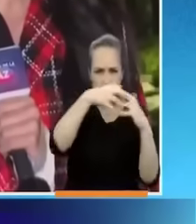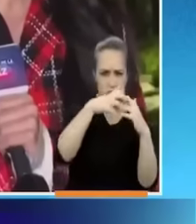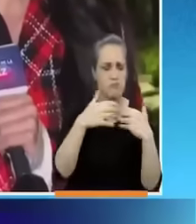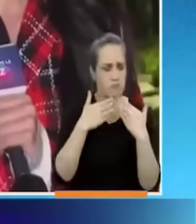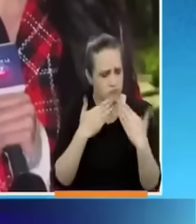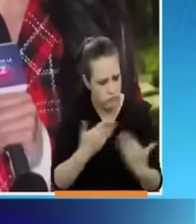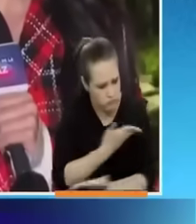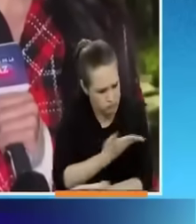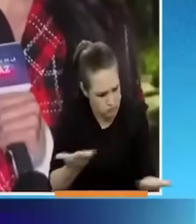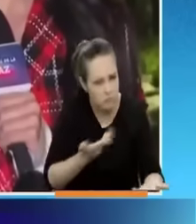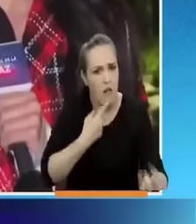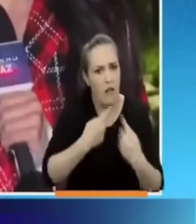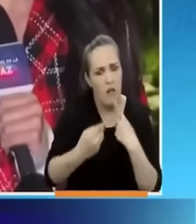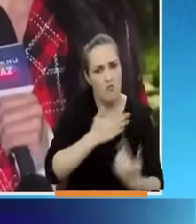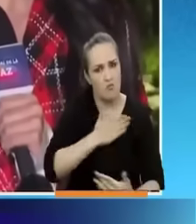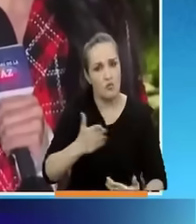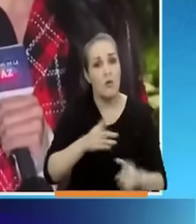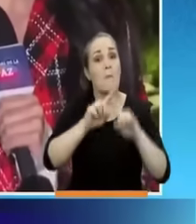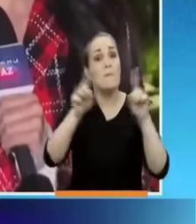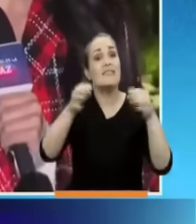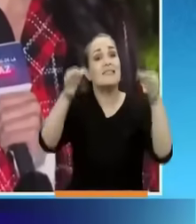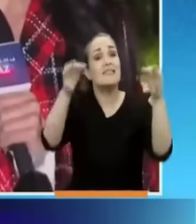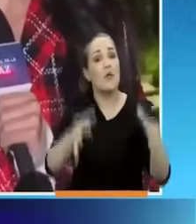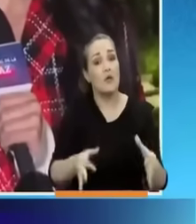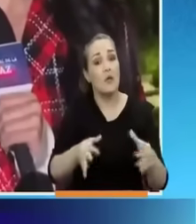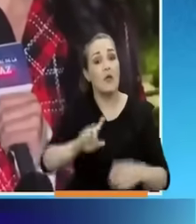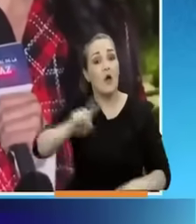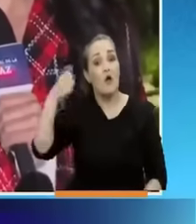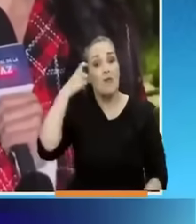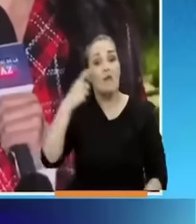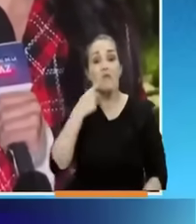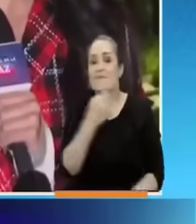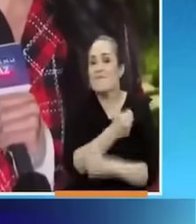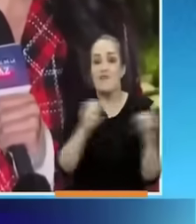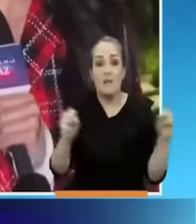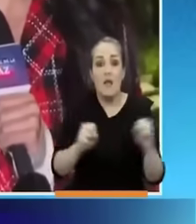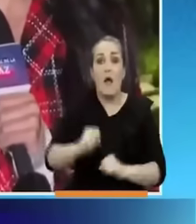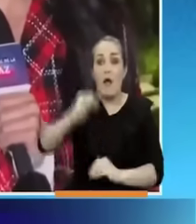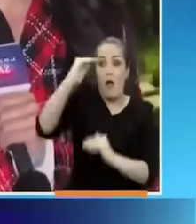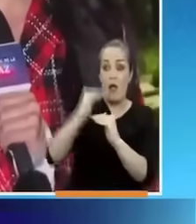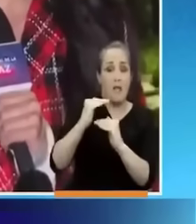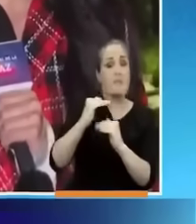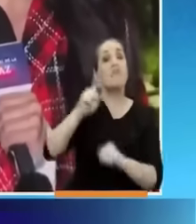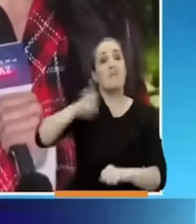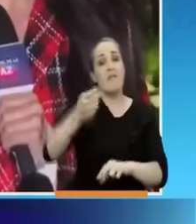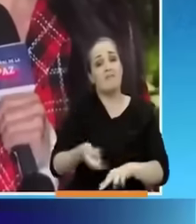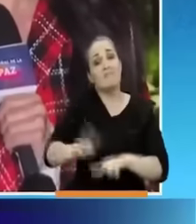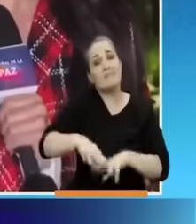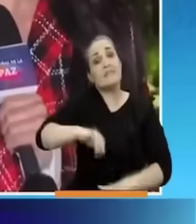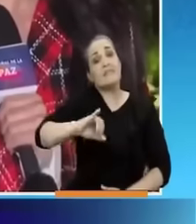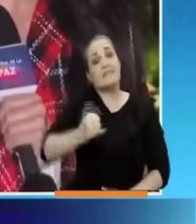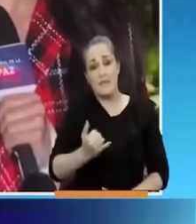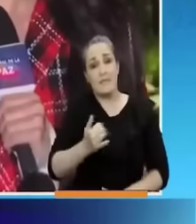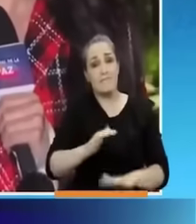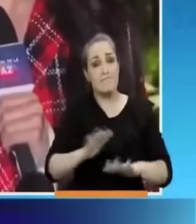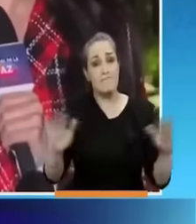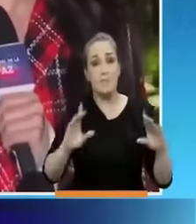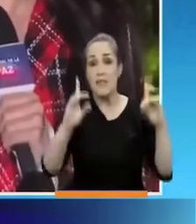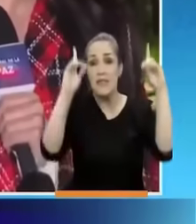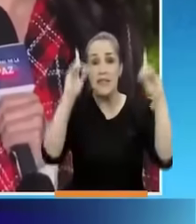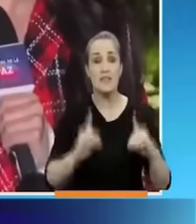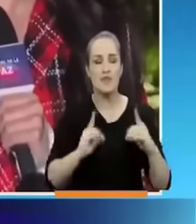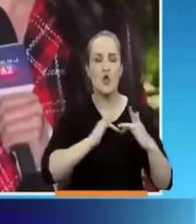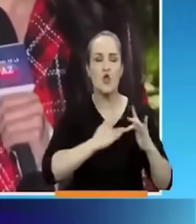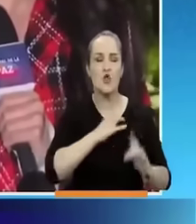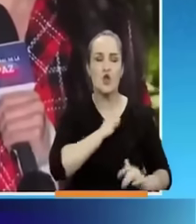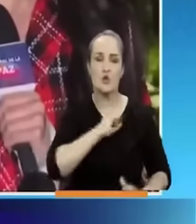hablaron sobre el tema de seguridad, pero insiste el gobierno en que es insostenible no subir el ACPM y que aunque es una decisión